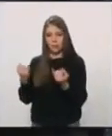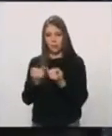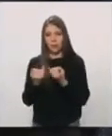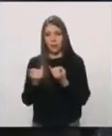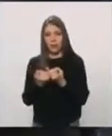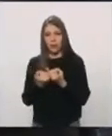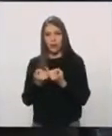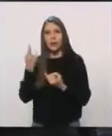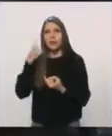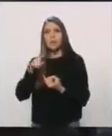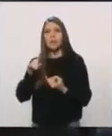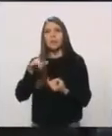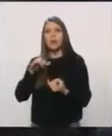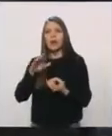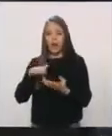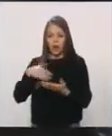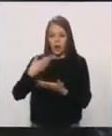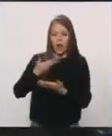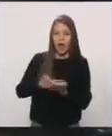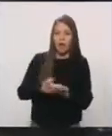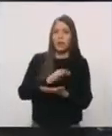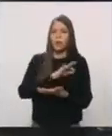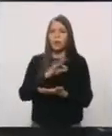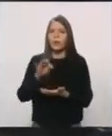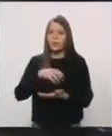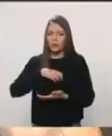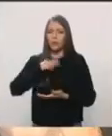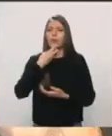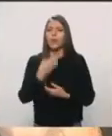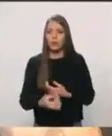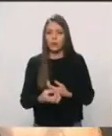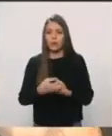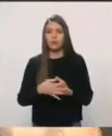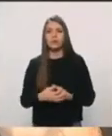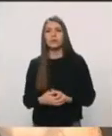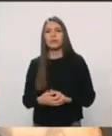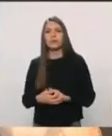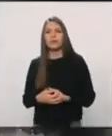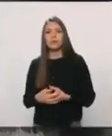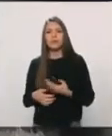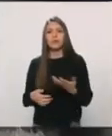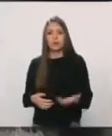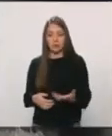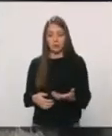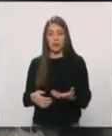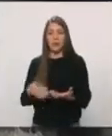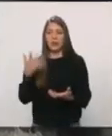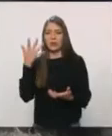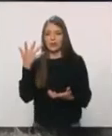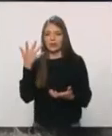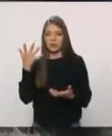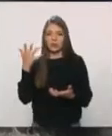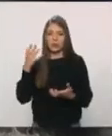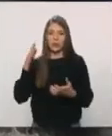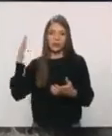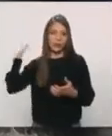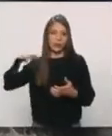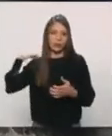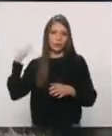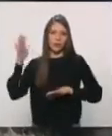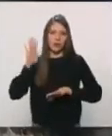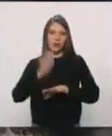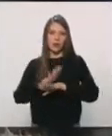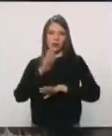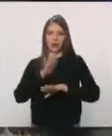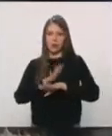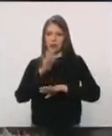nos ayude a que el bebé arroje el objeto, ¿no? Entonces yo voy a agarrar y yo voy a dar 5 palmadas entre las escápulas o los omóplatos.